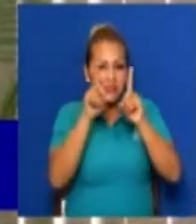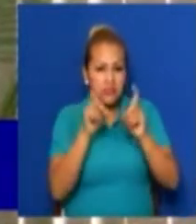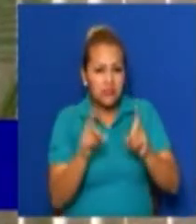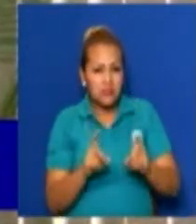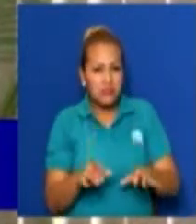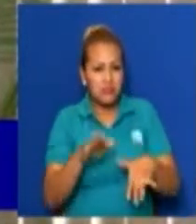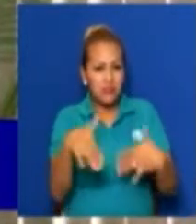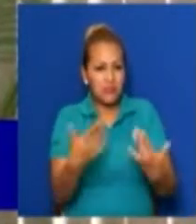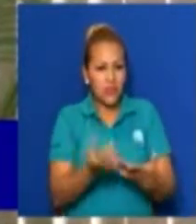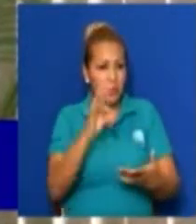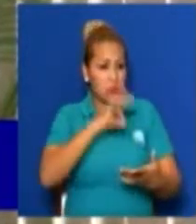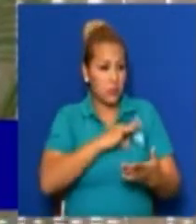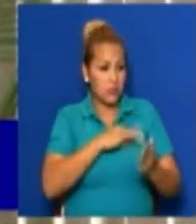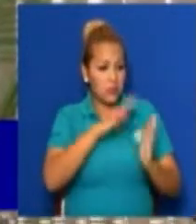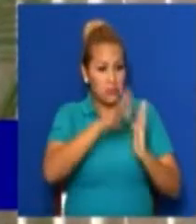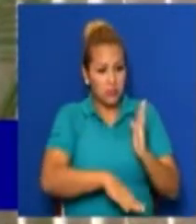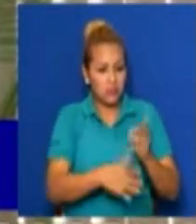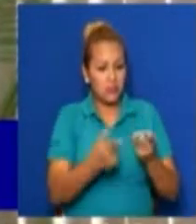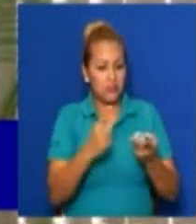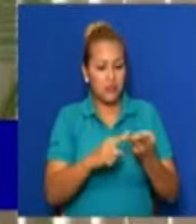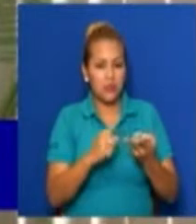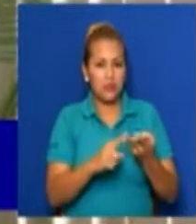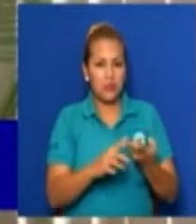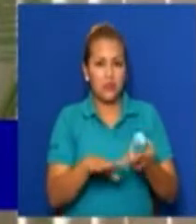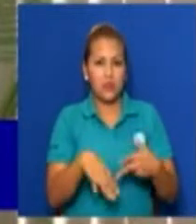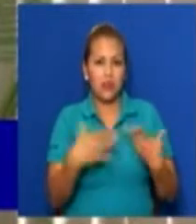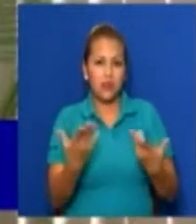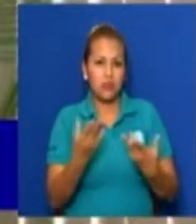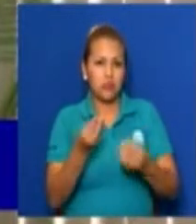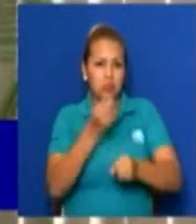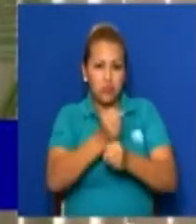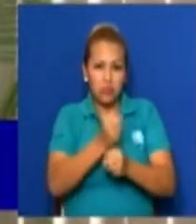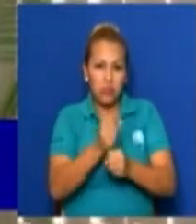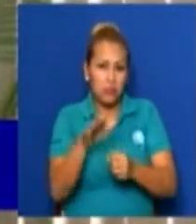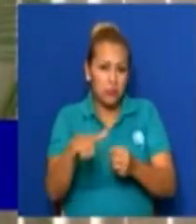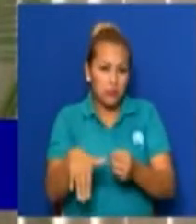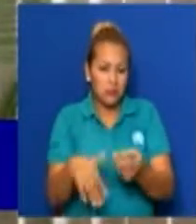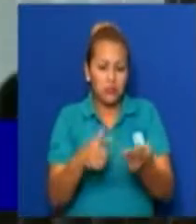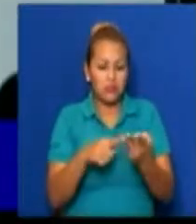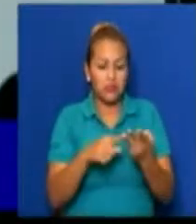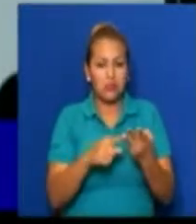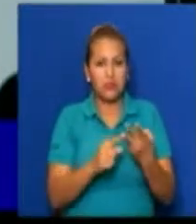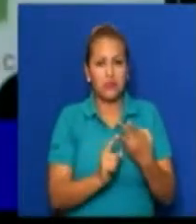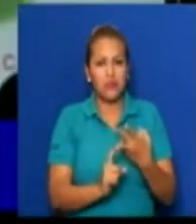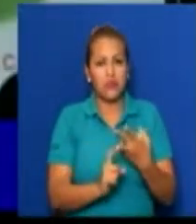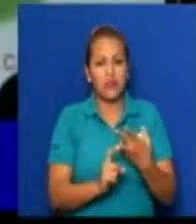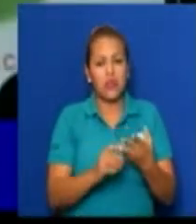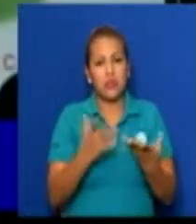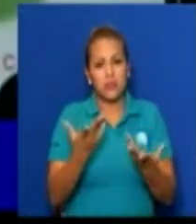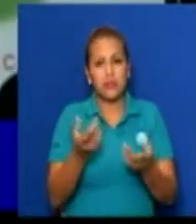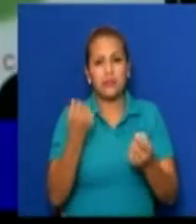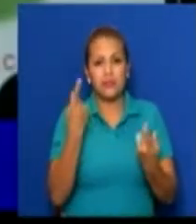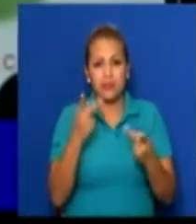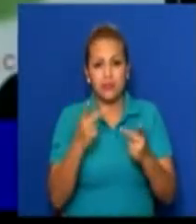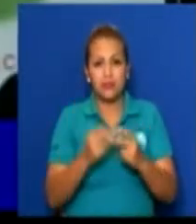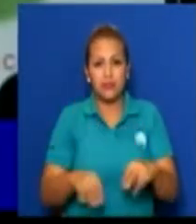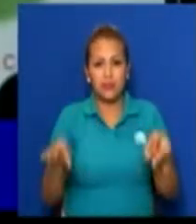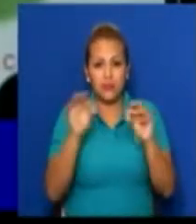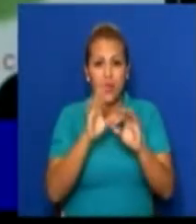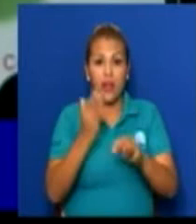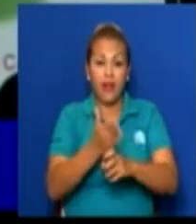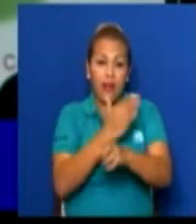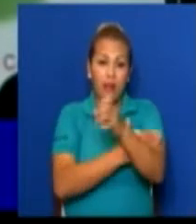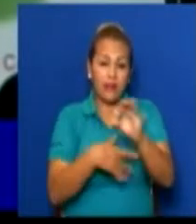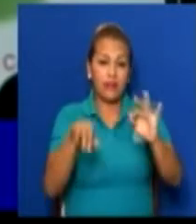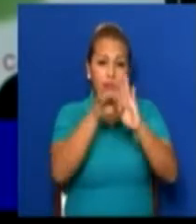bajos salarios, poca capacidad de consumo, bajo nivel de educación estaban fundamentalmente en las mujeres.